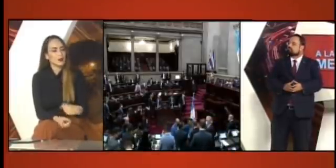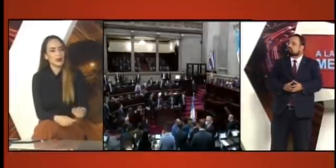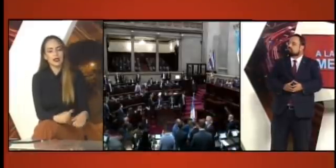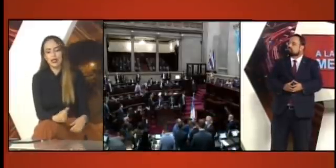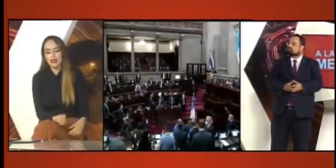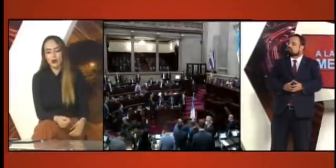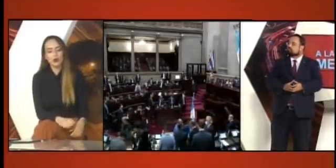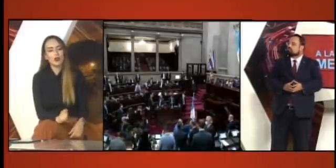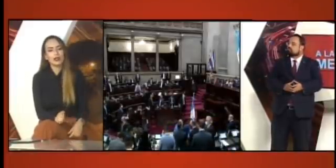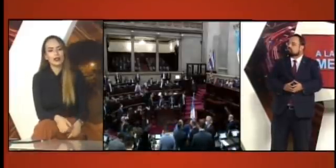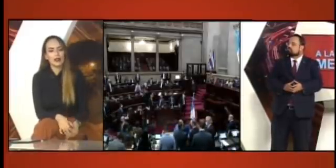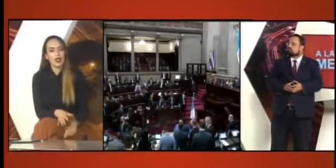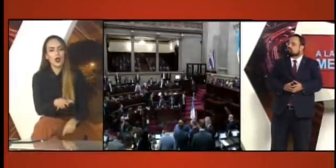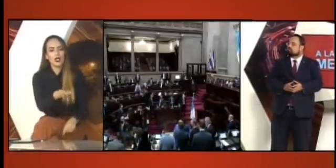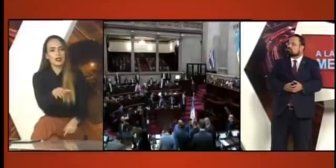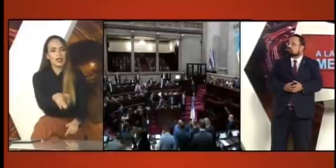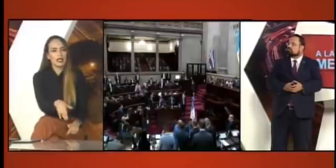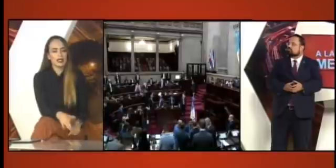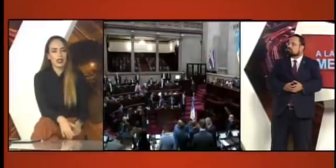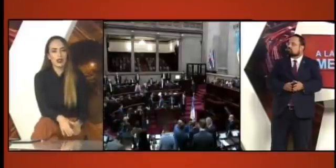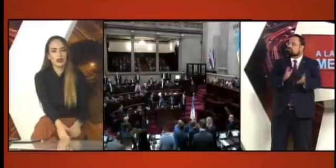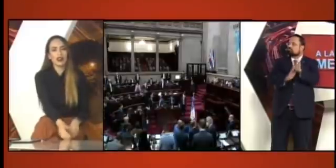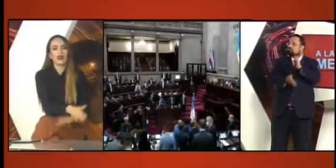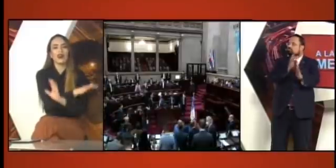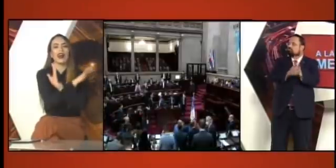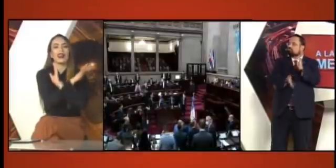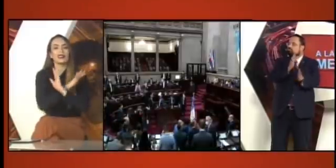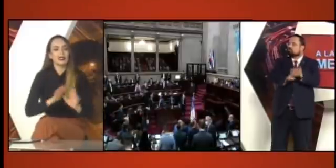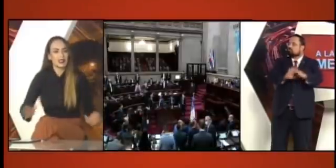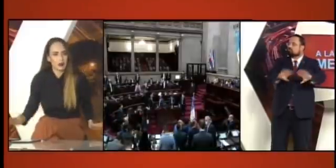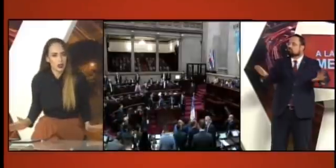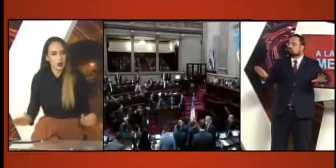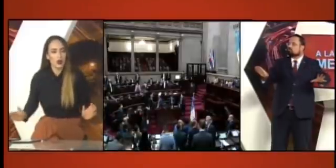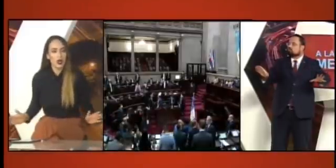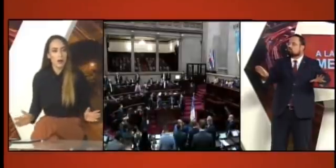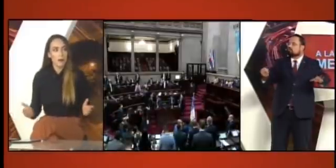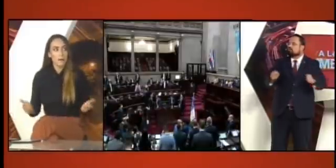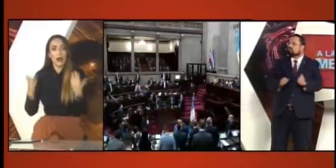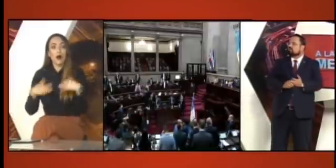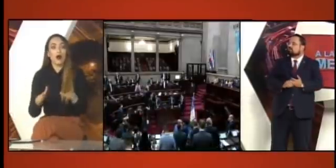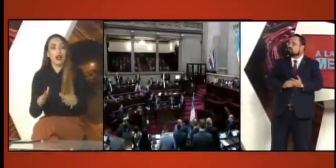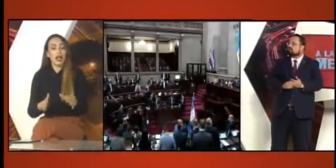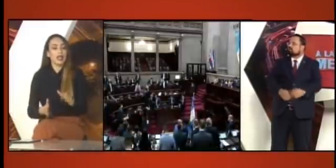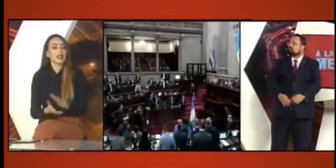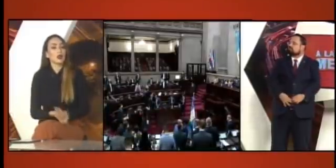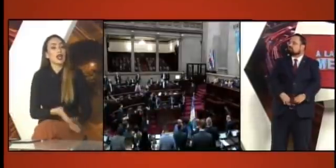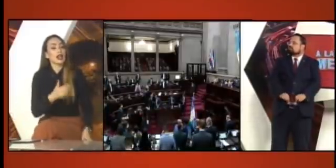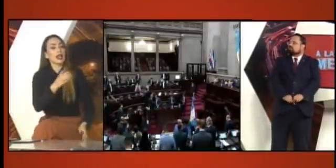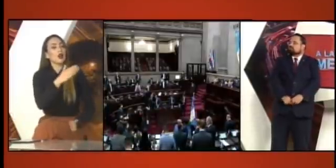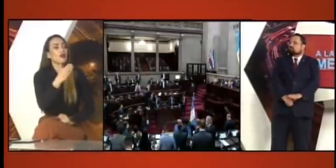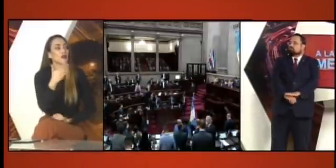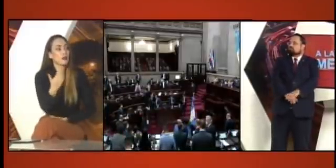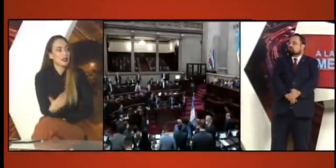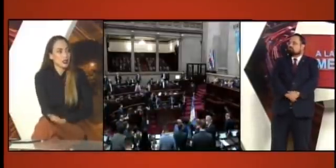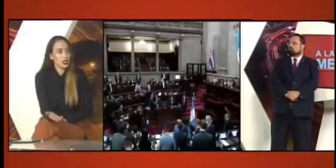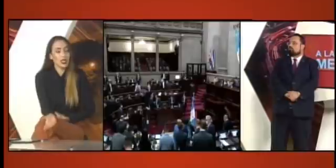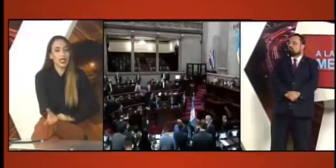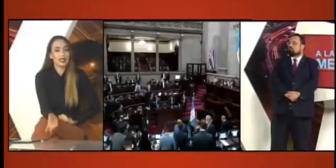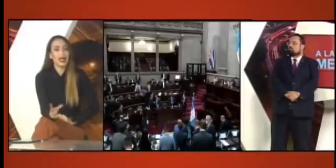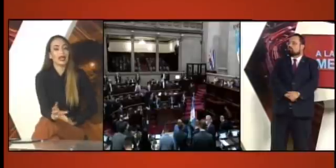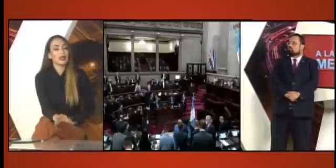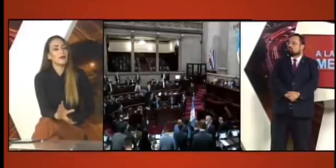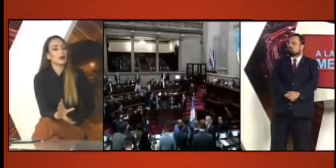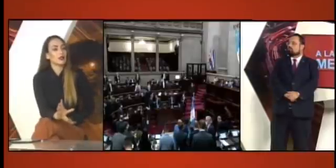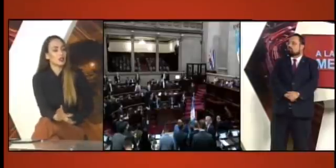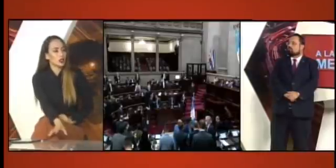después y el segundo el tercero y si en el tercero no se quedó ahí se terminó como él pero ahora hay que ser una reconfirmación de